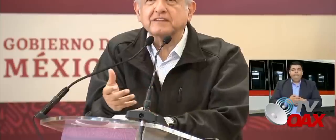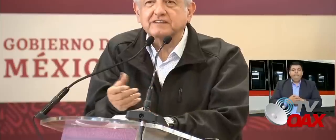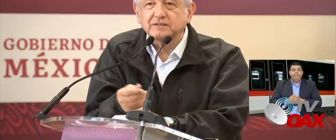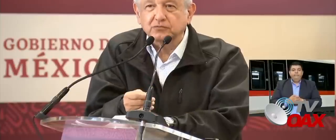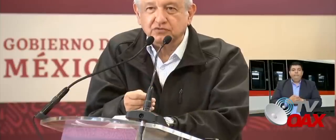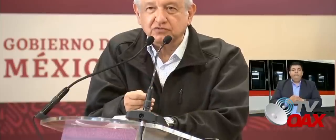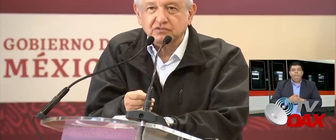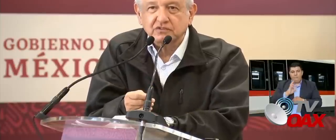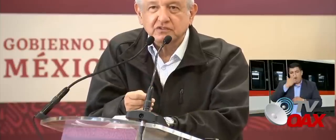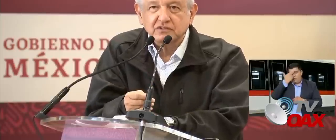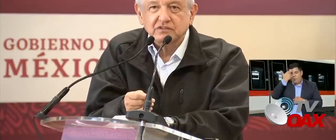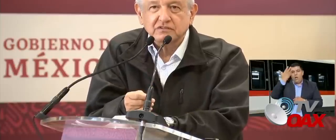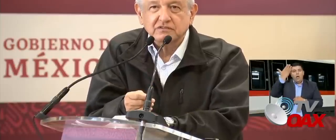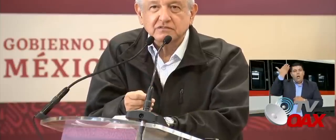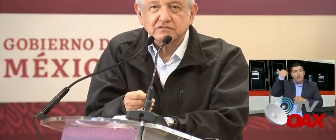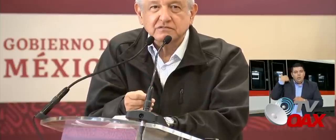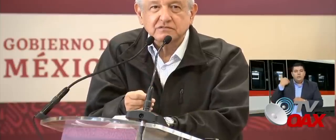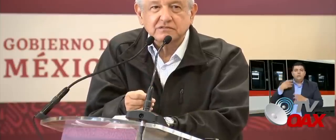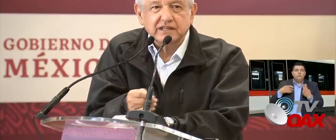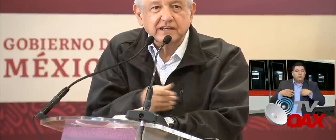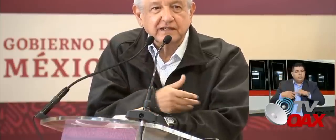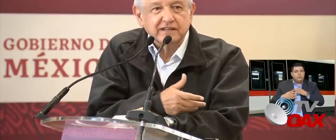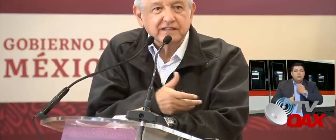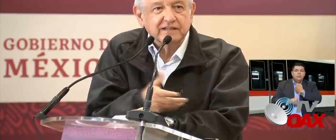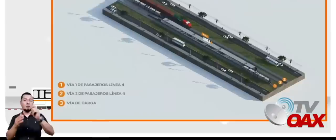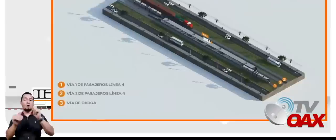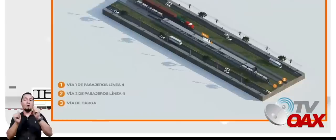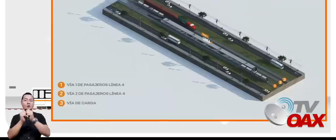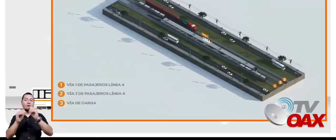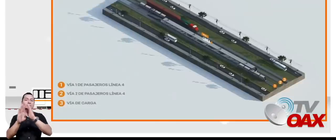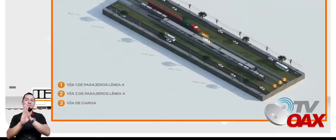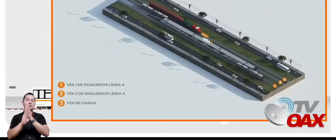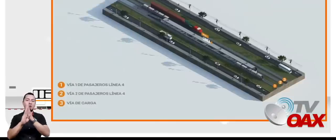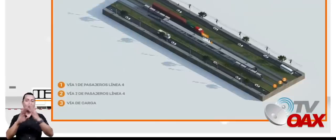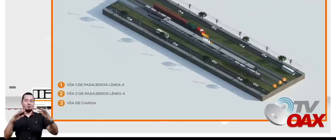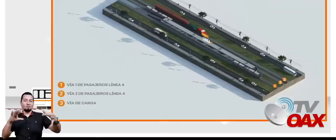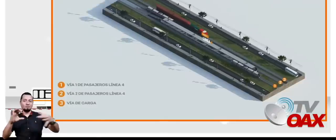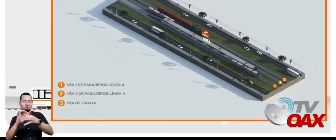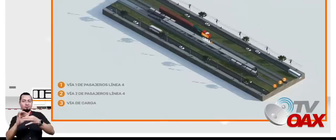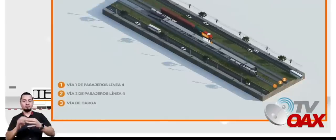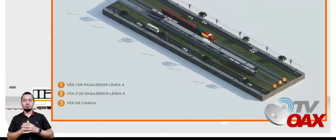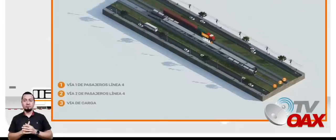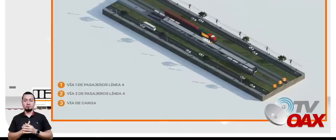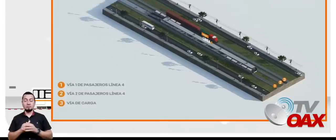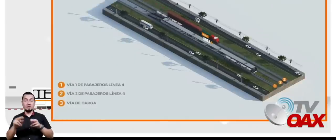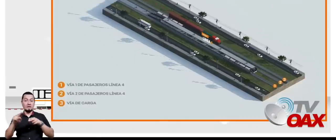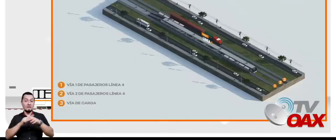nosotros padecimos, de recibir muchas obras